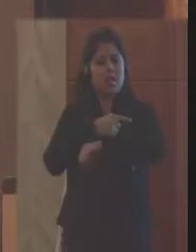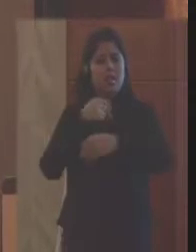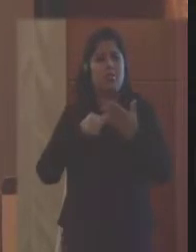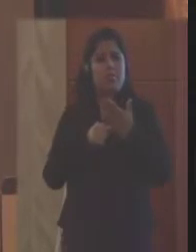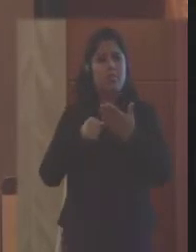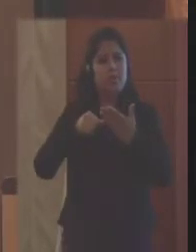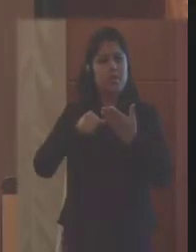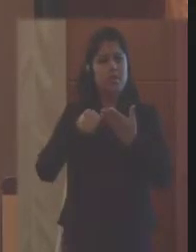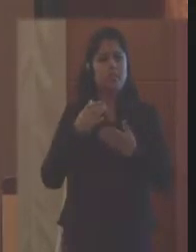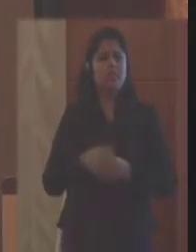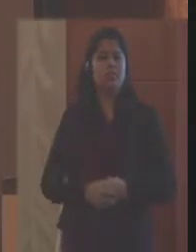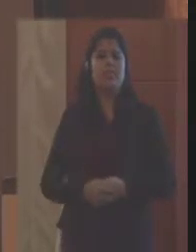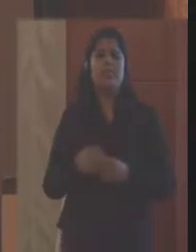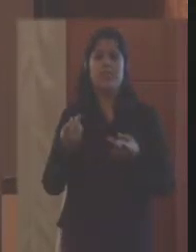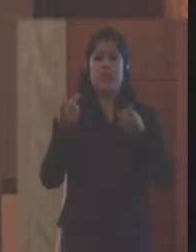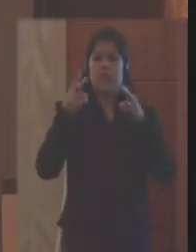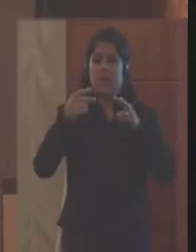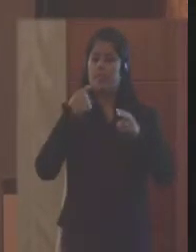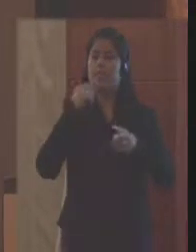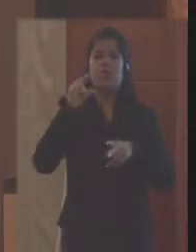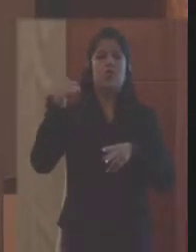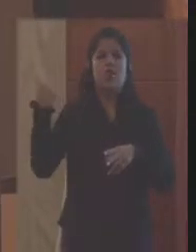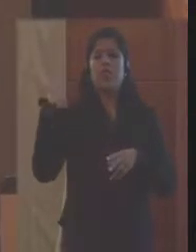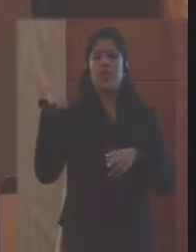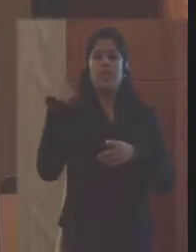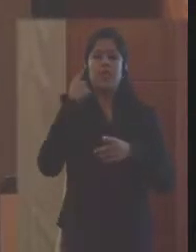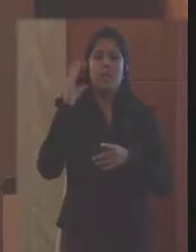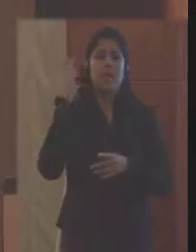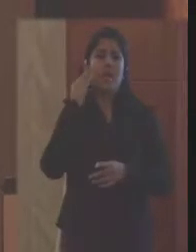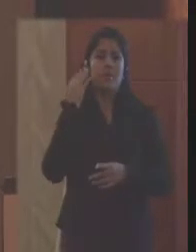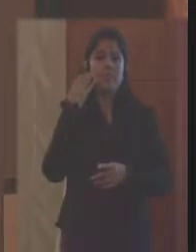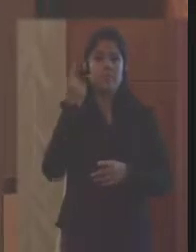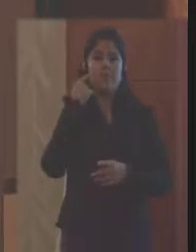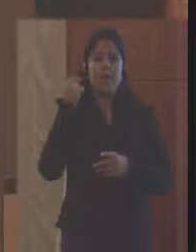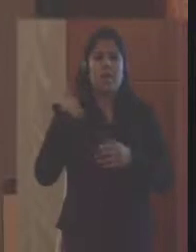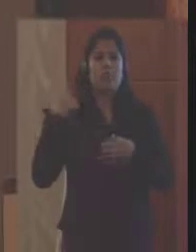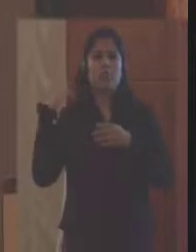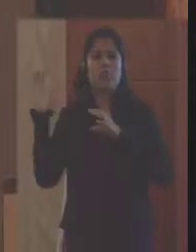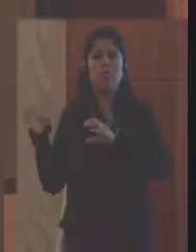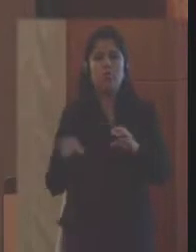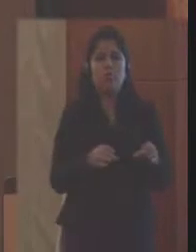ministerio. Entonces no tenía la capacidad de coordinación